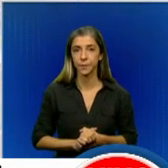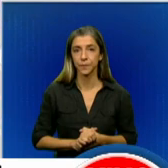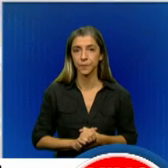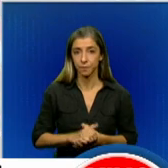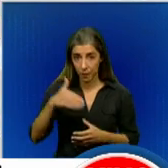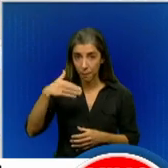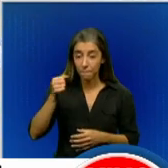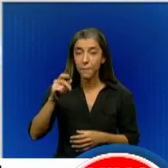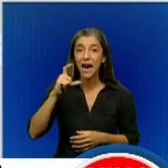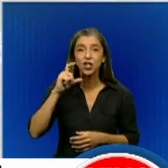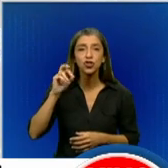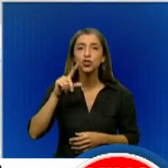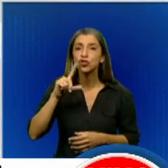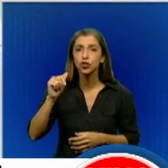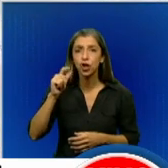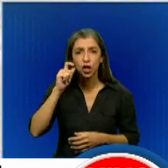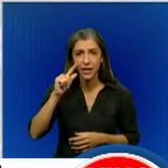marcio estás isla